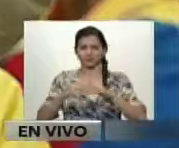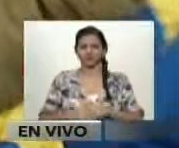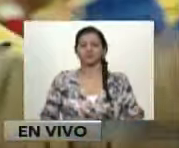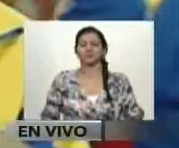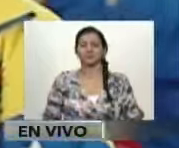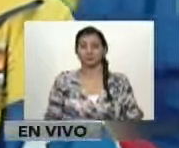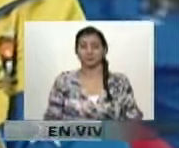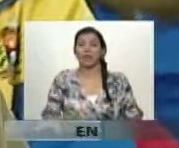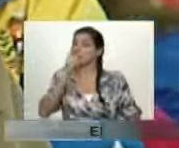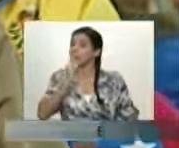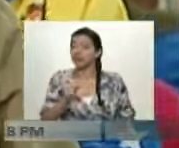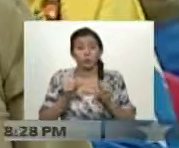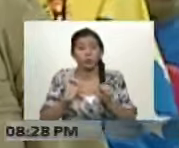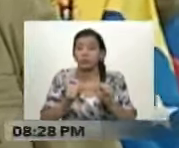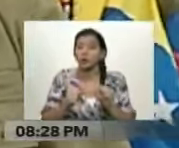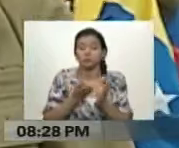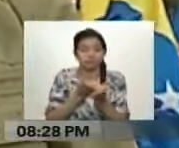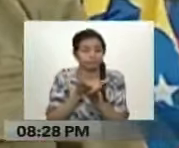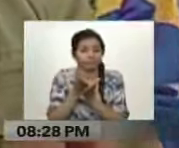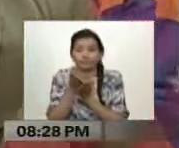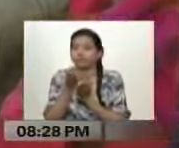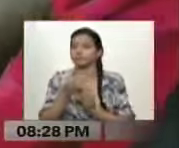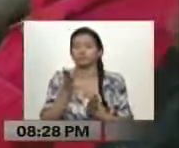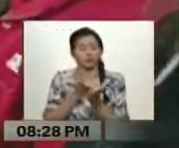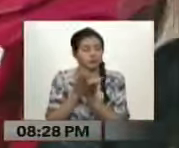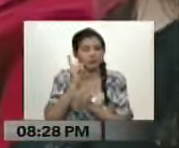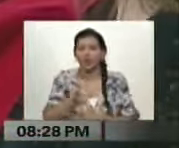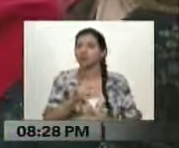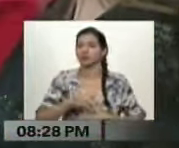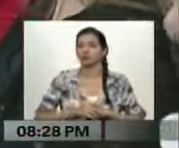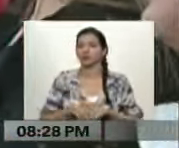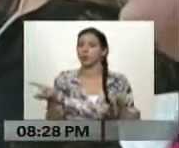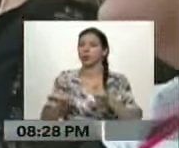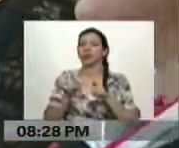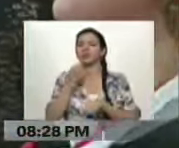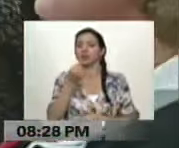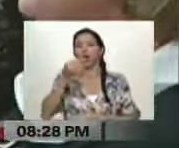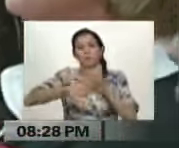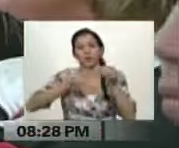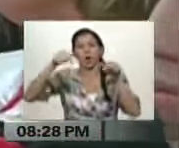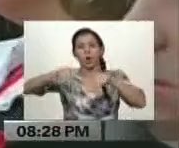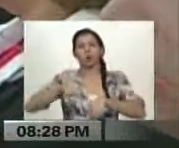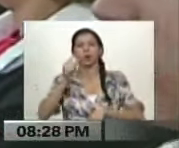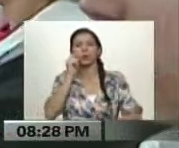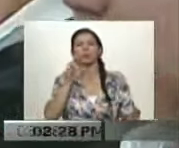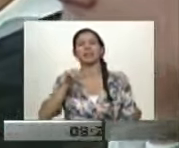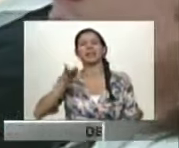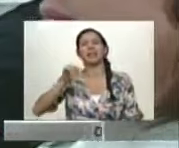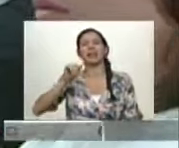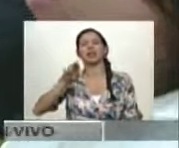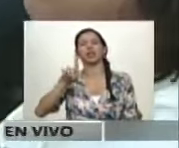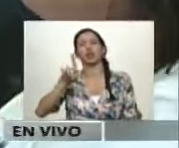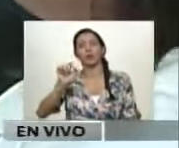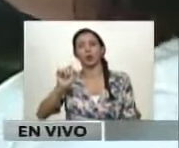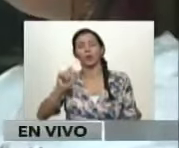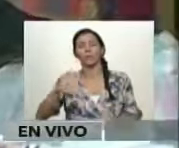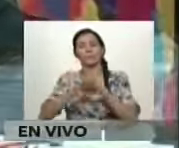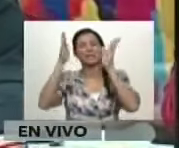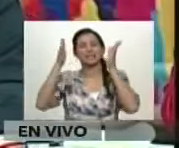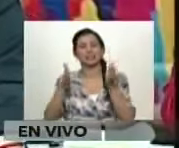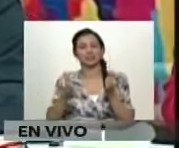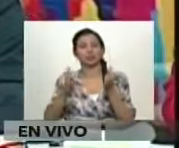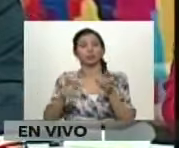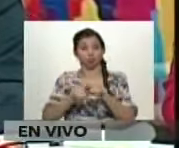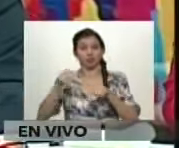Y deben continuar, como lo dijo hoy Ricardo Molina en la televisión. Ricardo Molina